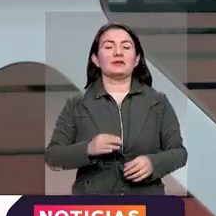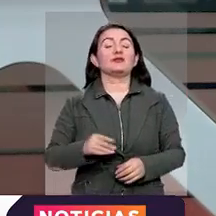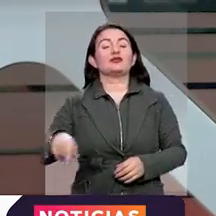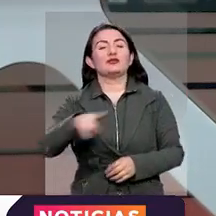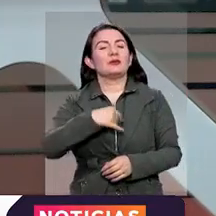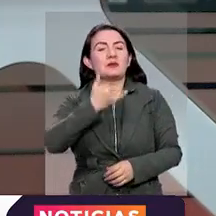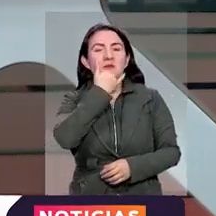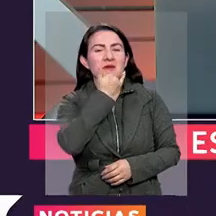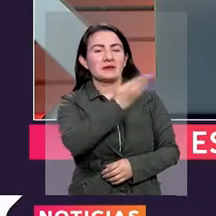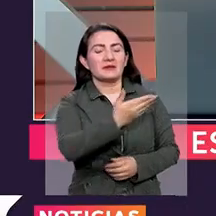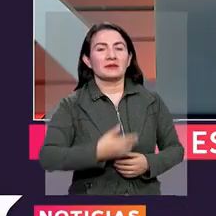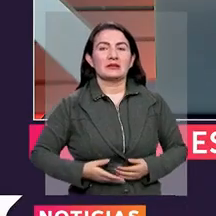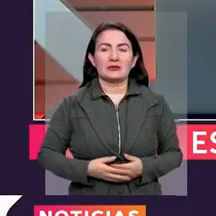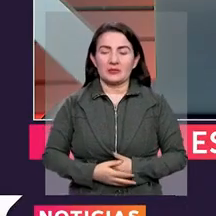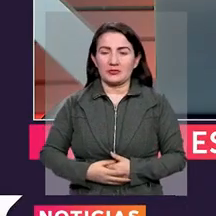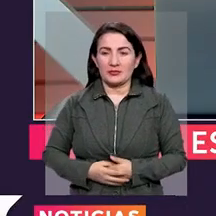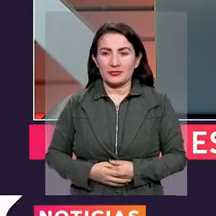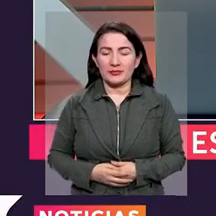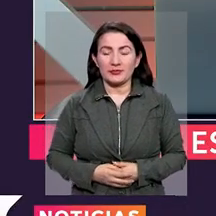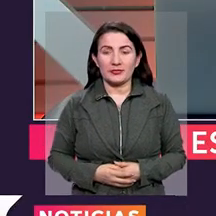escenario?